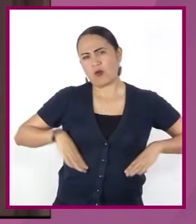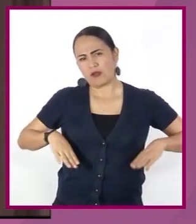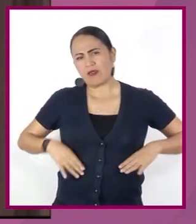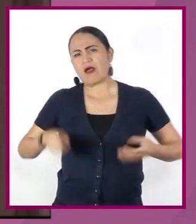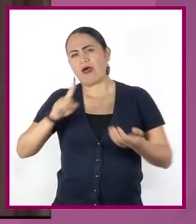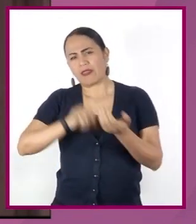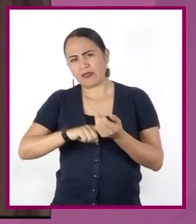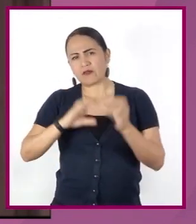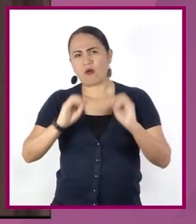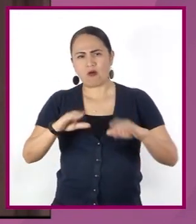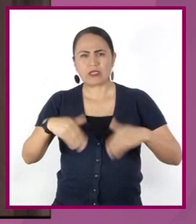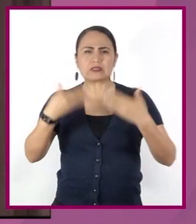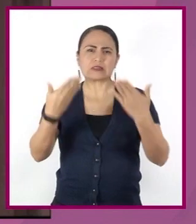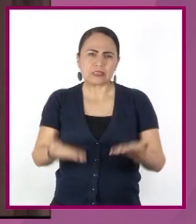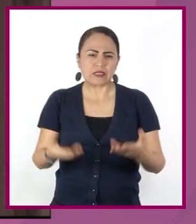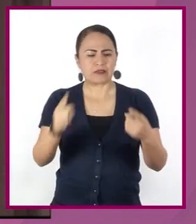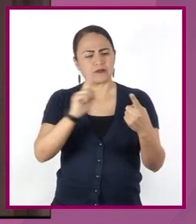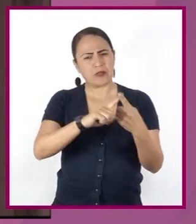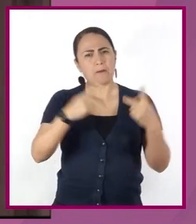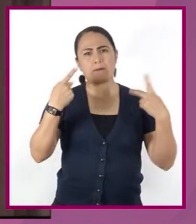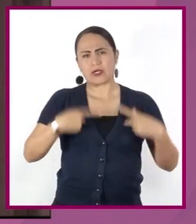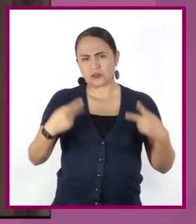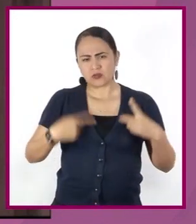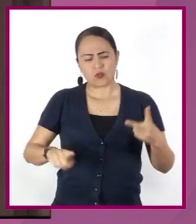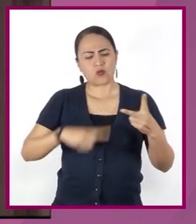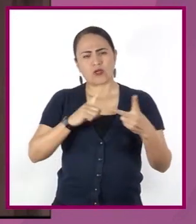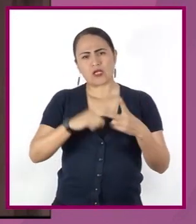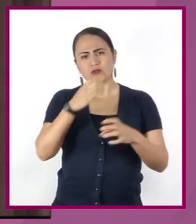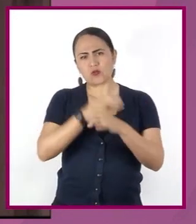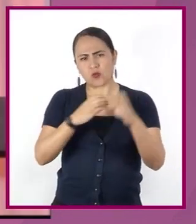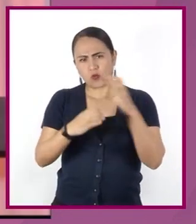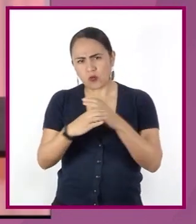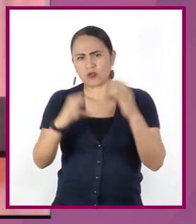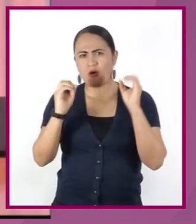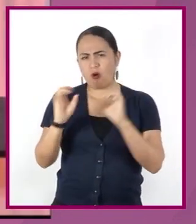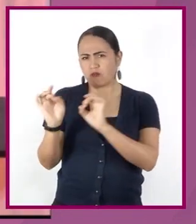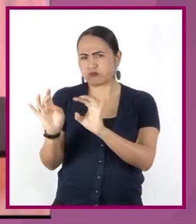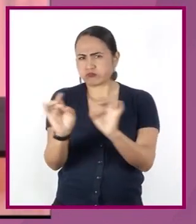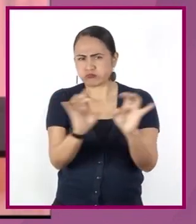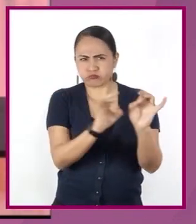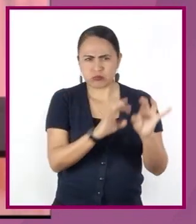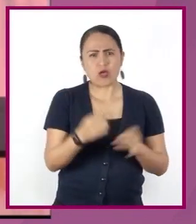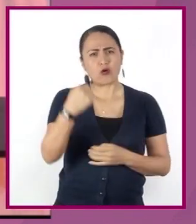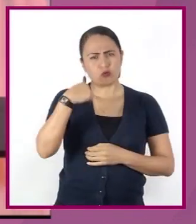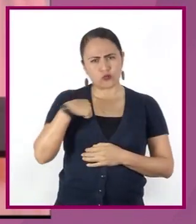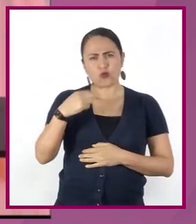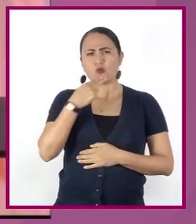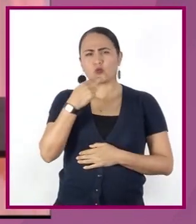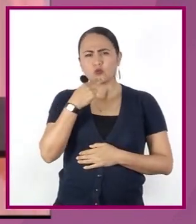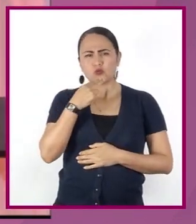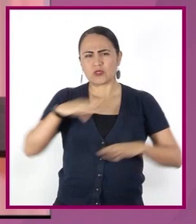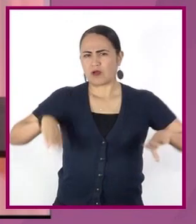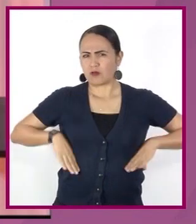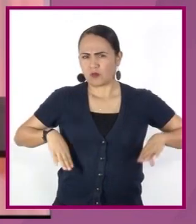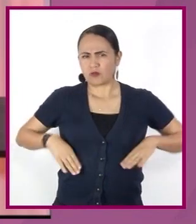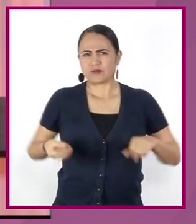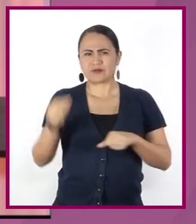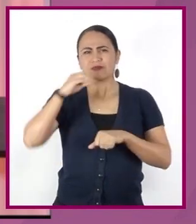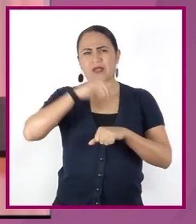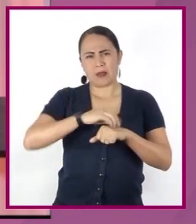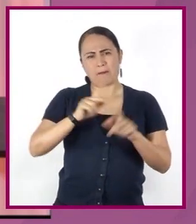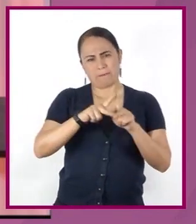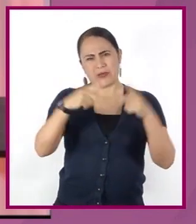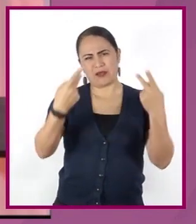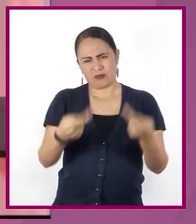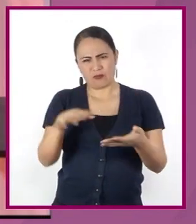como internas de personas, cosas o situaciones. Yo he empleado los adjetivos en mis textos